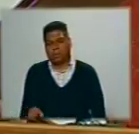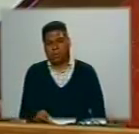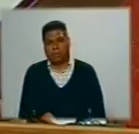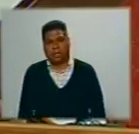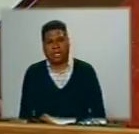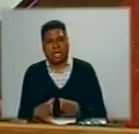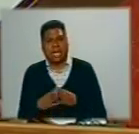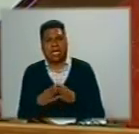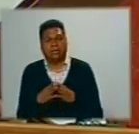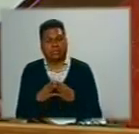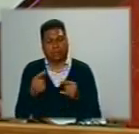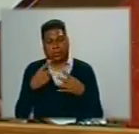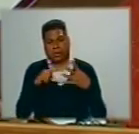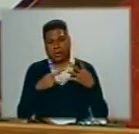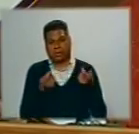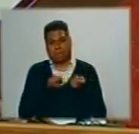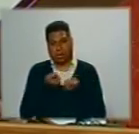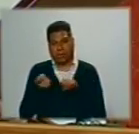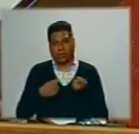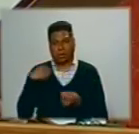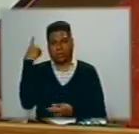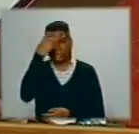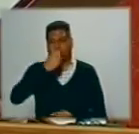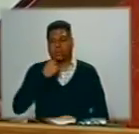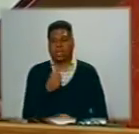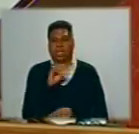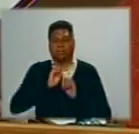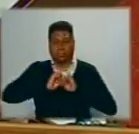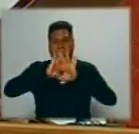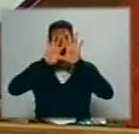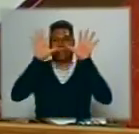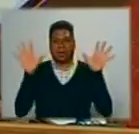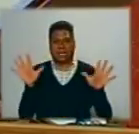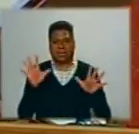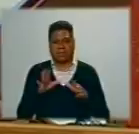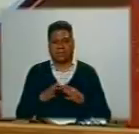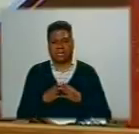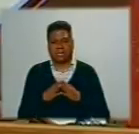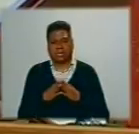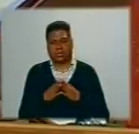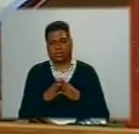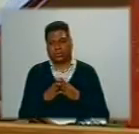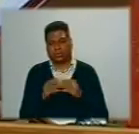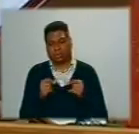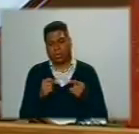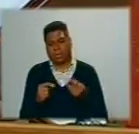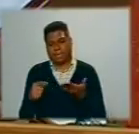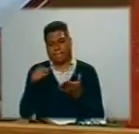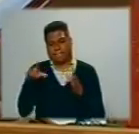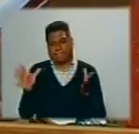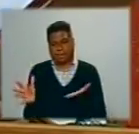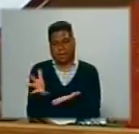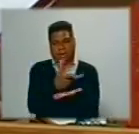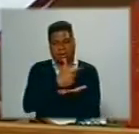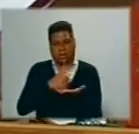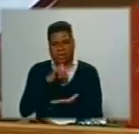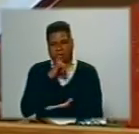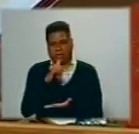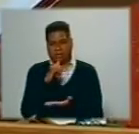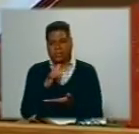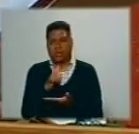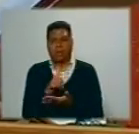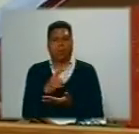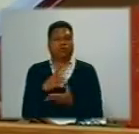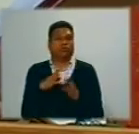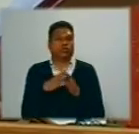combinación de mecanismos adecuados de control, seguridad, transparencia y consentimiento en lo relativo a la recopilación y utilización de los datos personales.